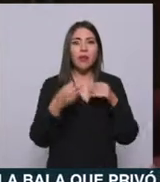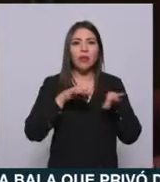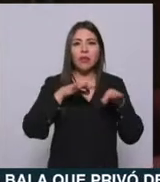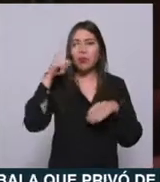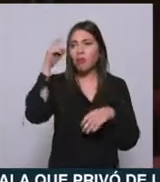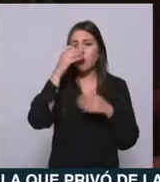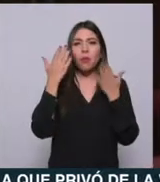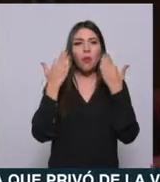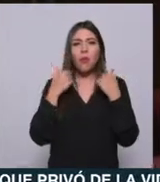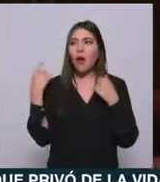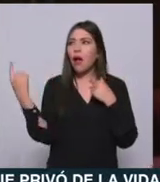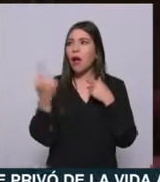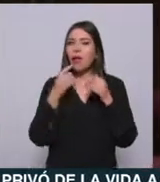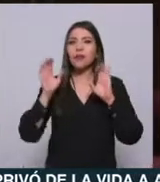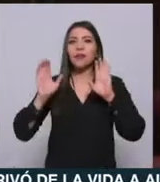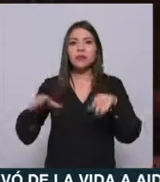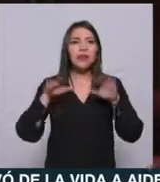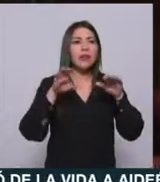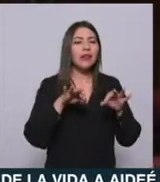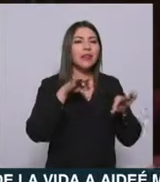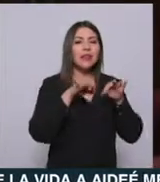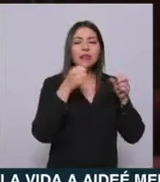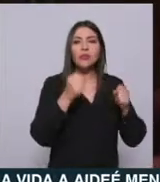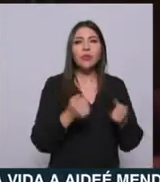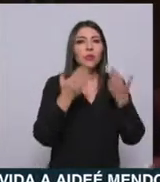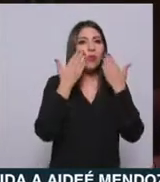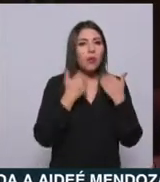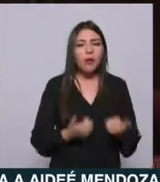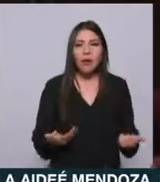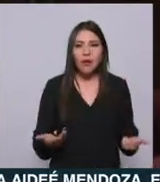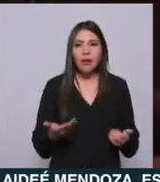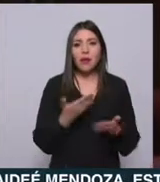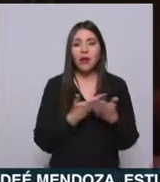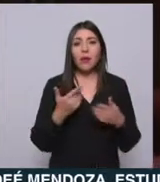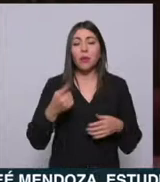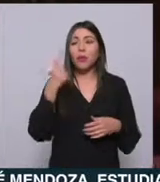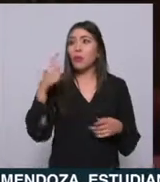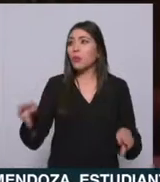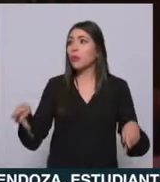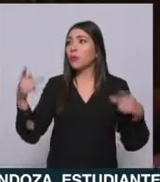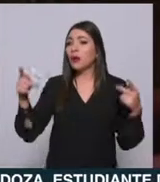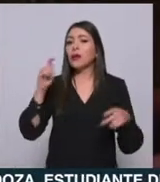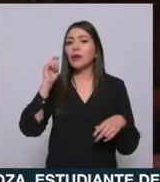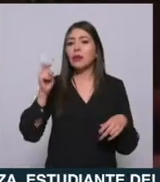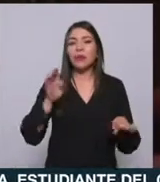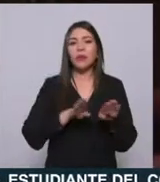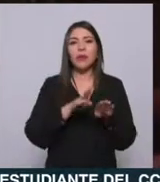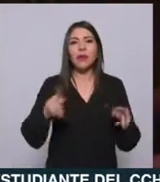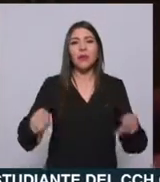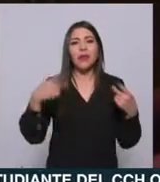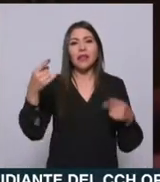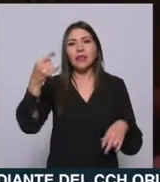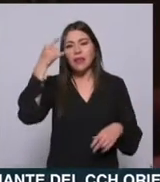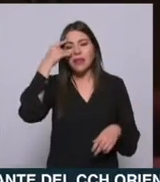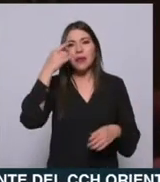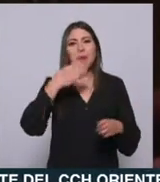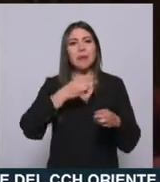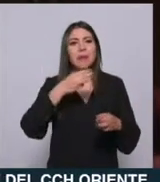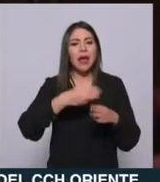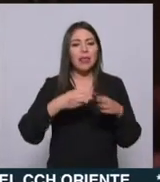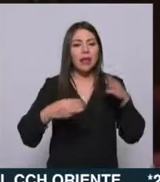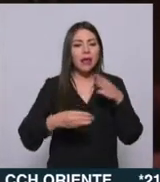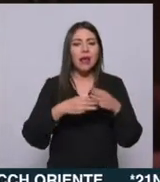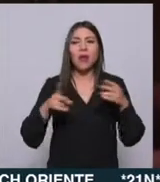lo que es ya un panorama difícil. No estamos hablando nada más de piratería como diablitos, estamos hablando de material robado, estamos hablando